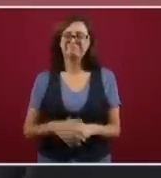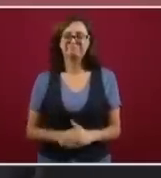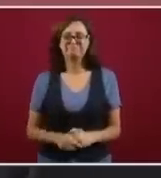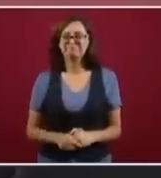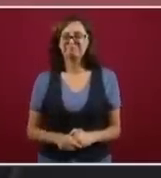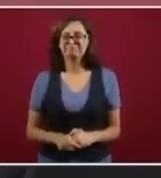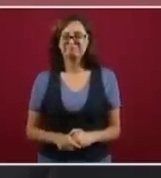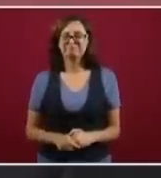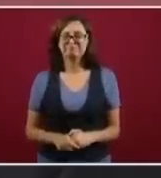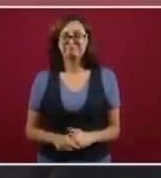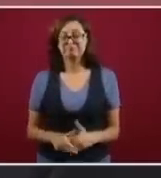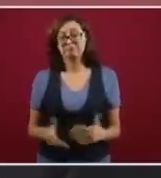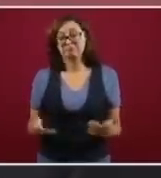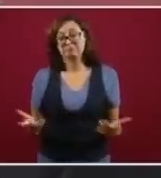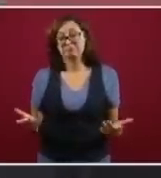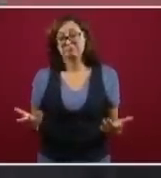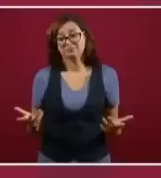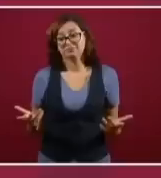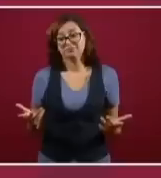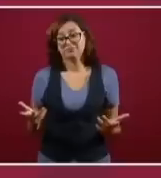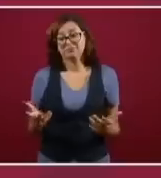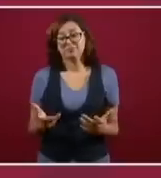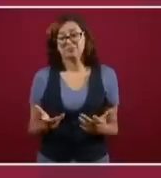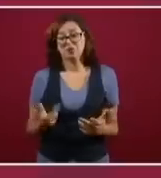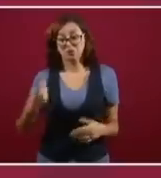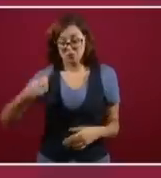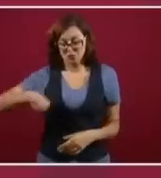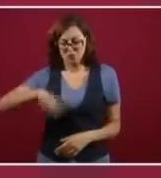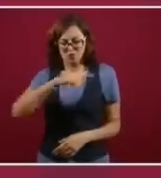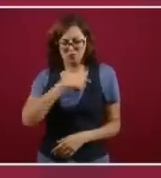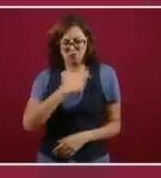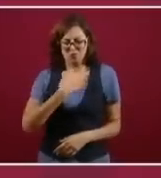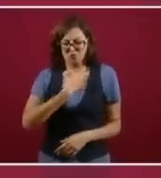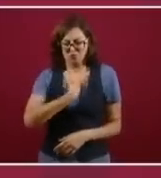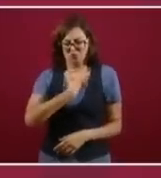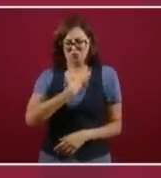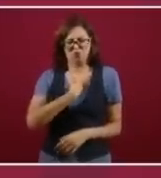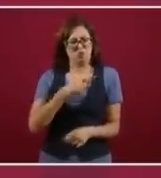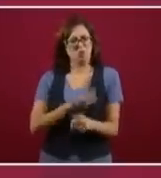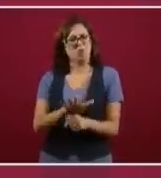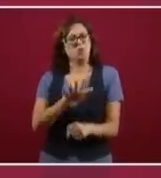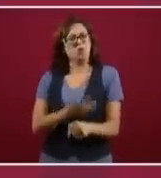Entonces, ¿qué somos si no tenemos